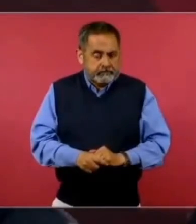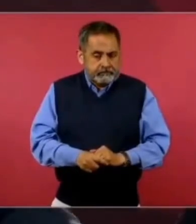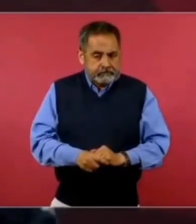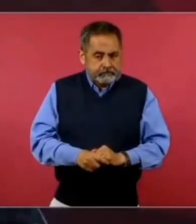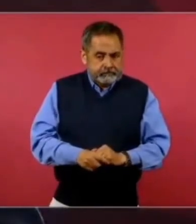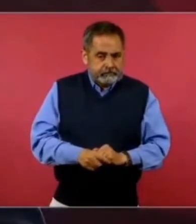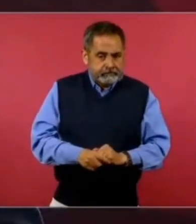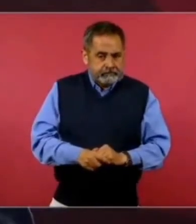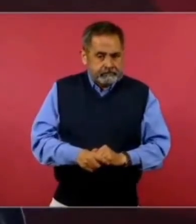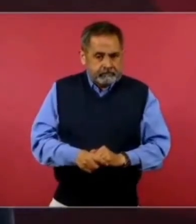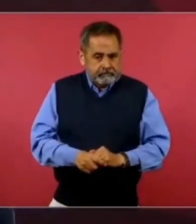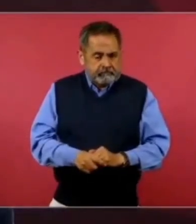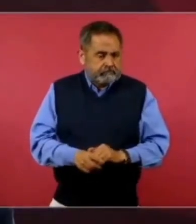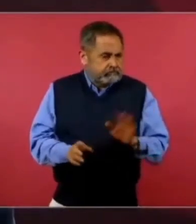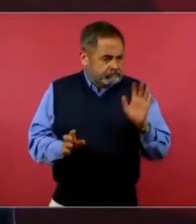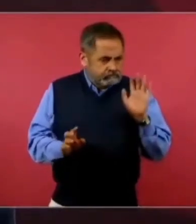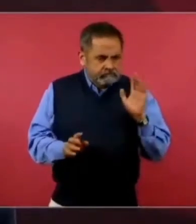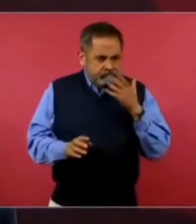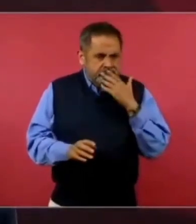muy honroso,